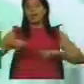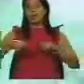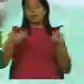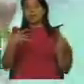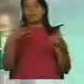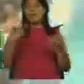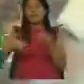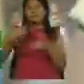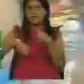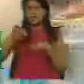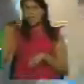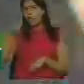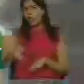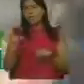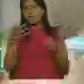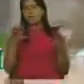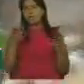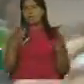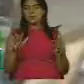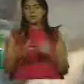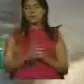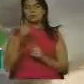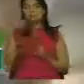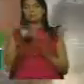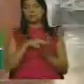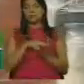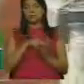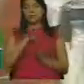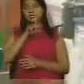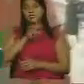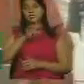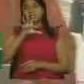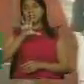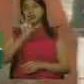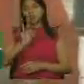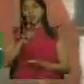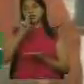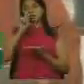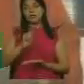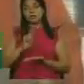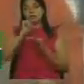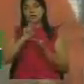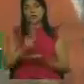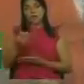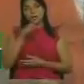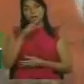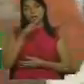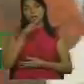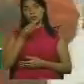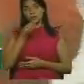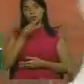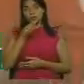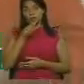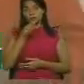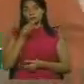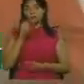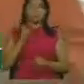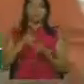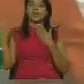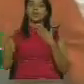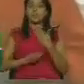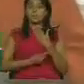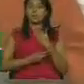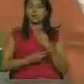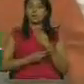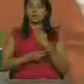distribuyendo el día de hoy aproximadamente más de 2.150 toneladas de productos alimenticios en operativos así a